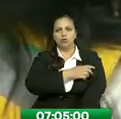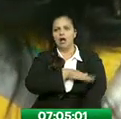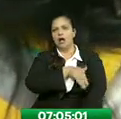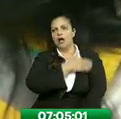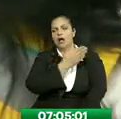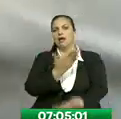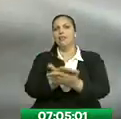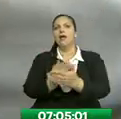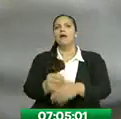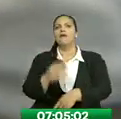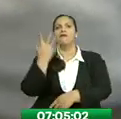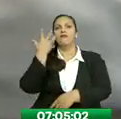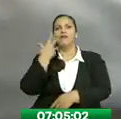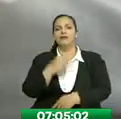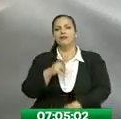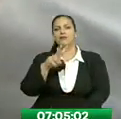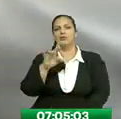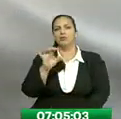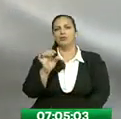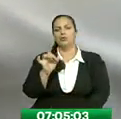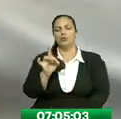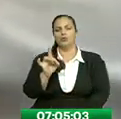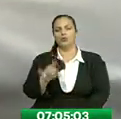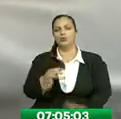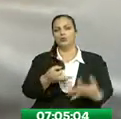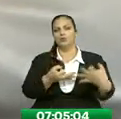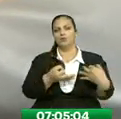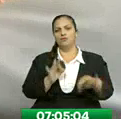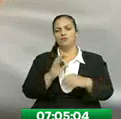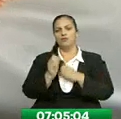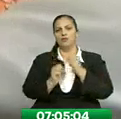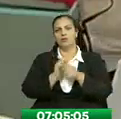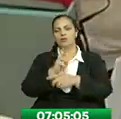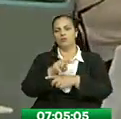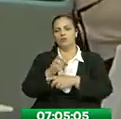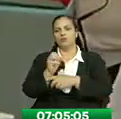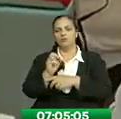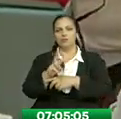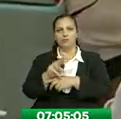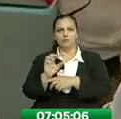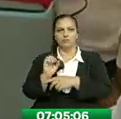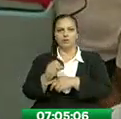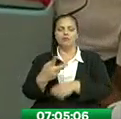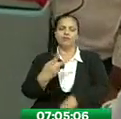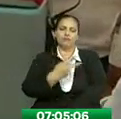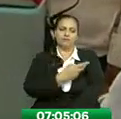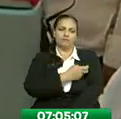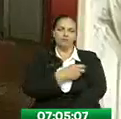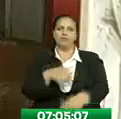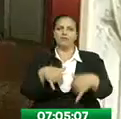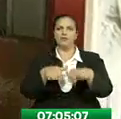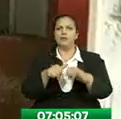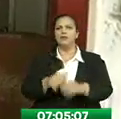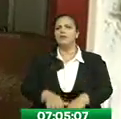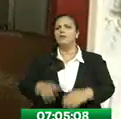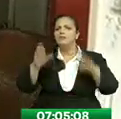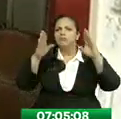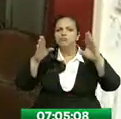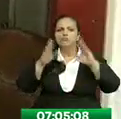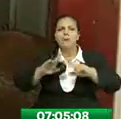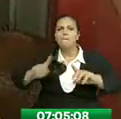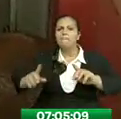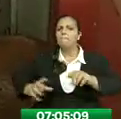del 2020. Los grupos prioritarios serán los principales en acceder a este beneficio en salud que otorga